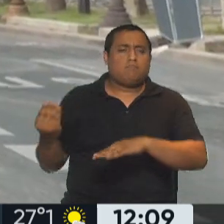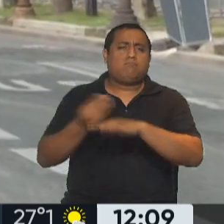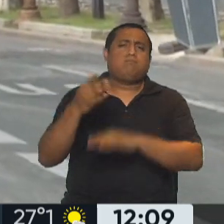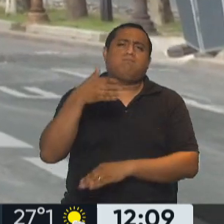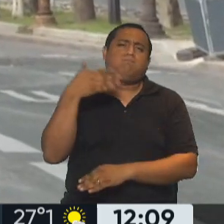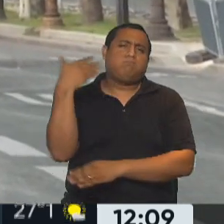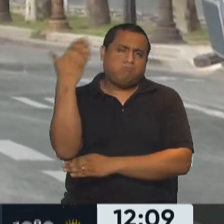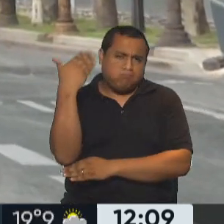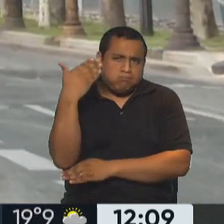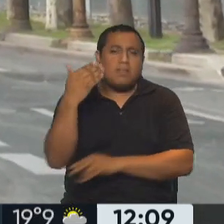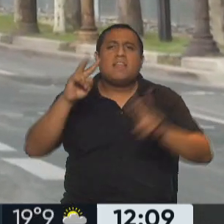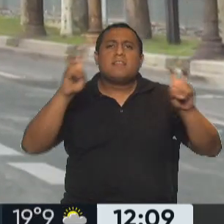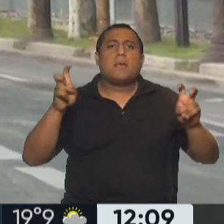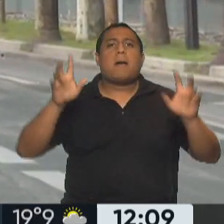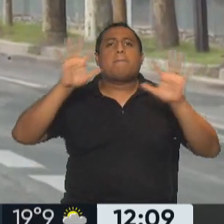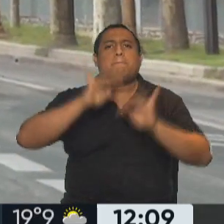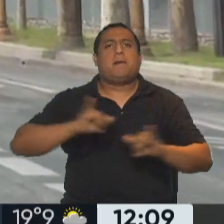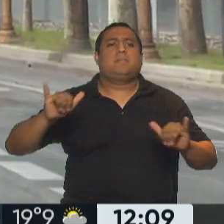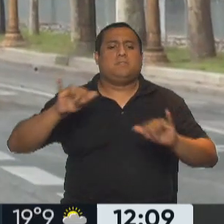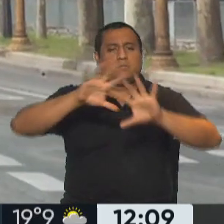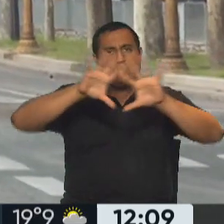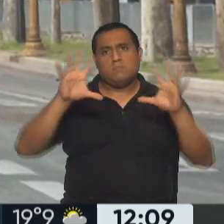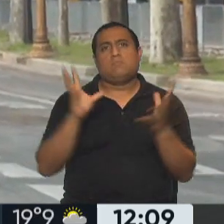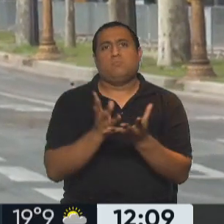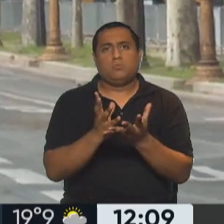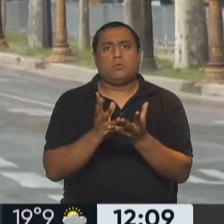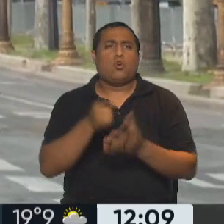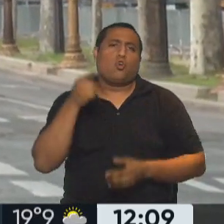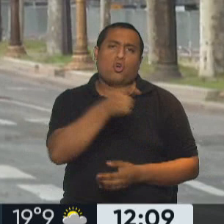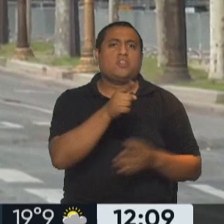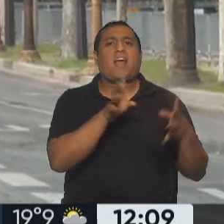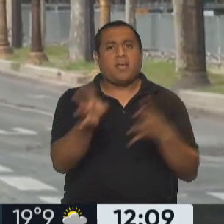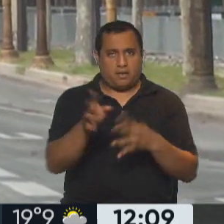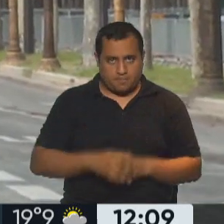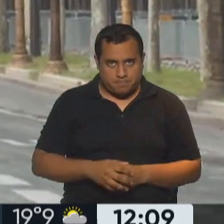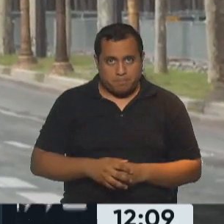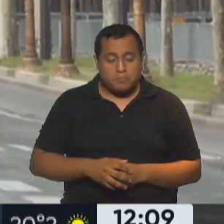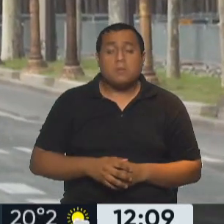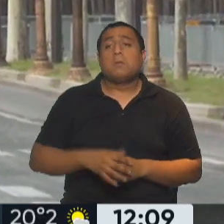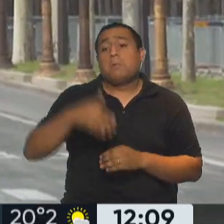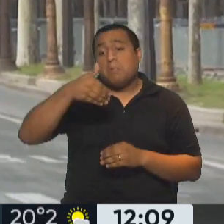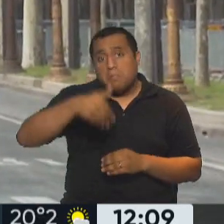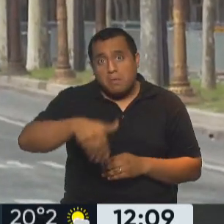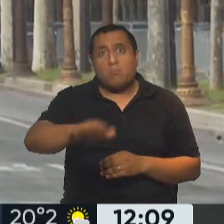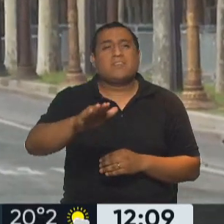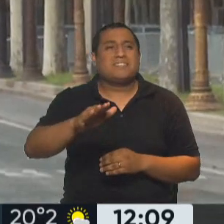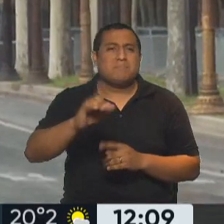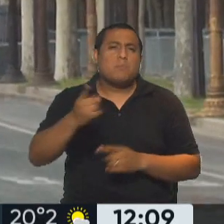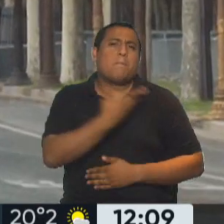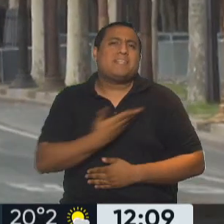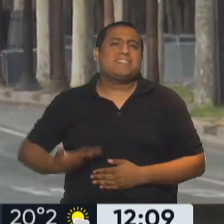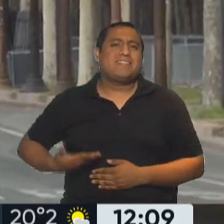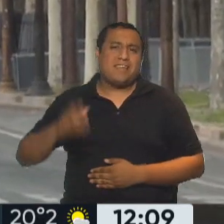el panel Universalismo desafiando a la guerra. Más tarde, junto al presidente de